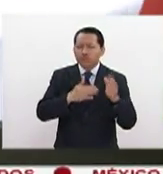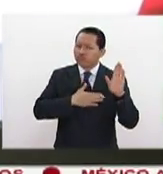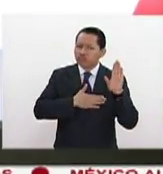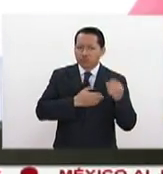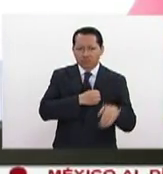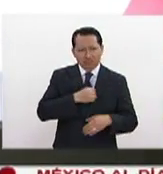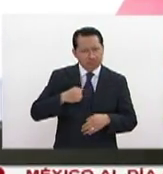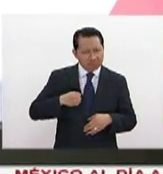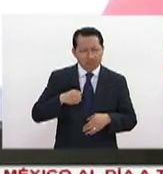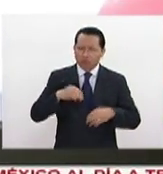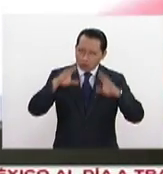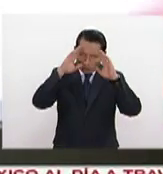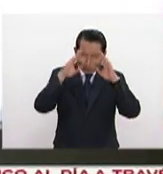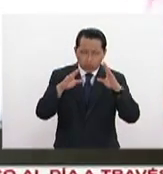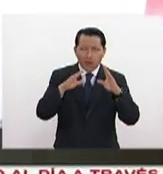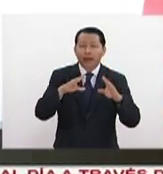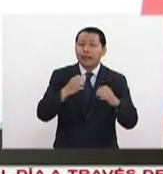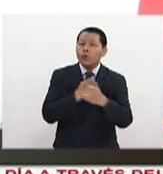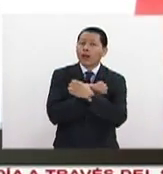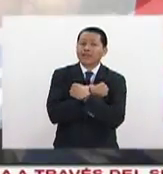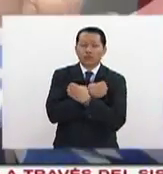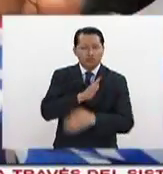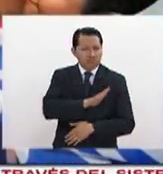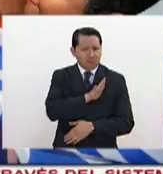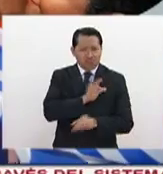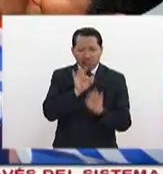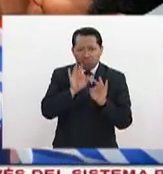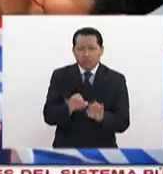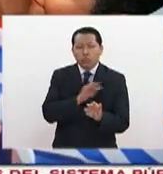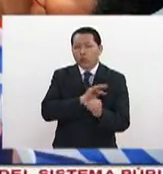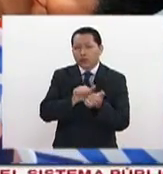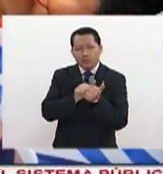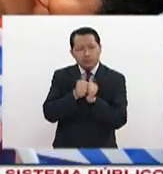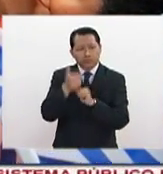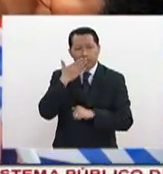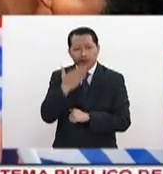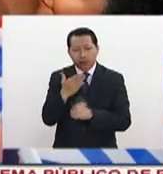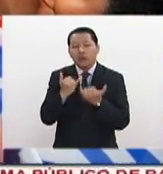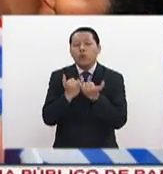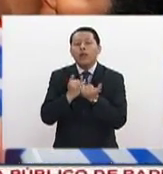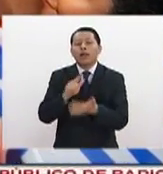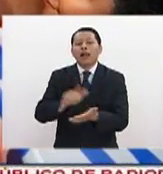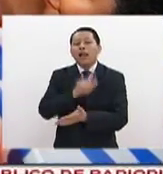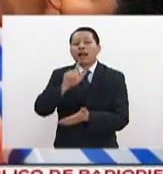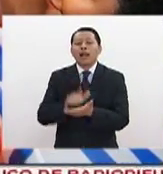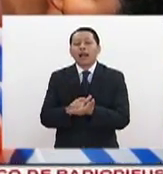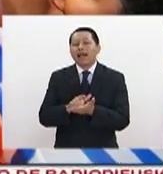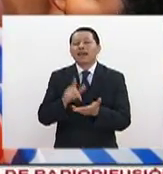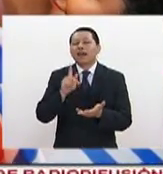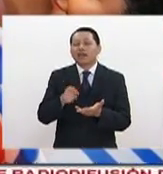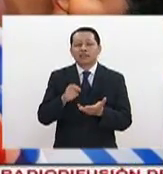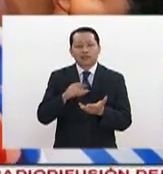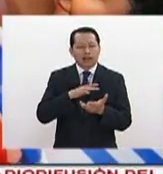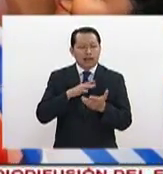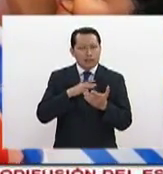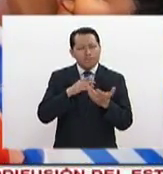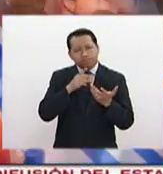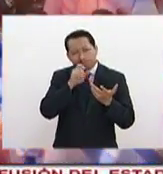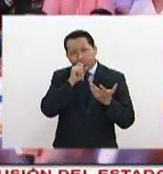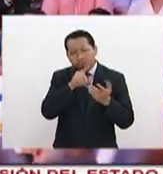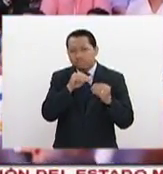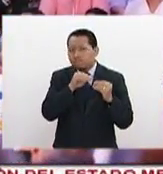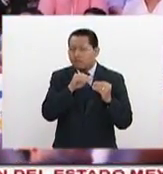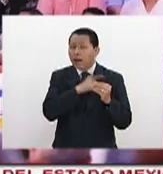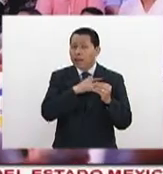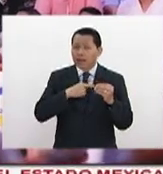con la educación de calidad para lograr una profunda transformación en el país. También dijo que la ley no se negocia en el combate a